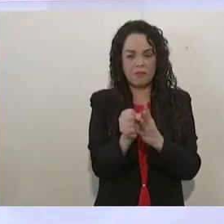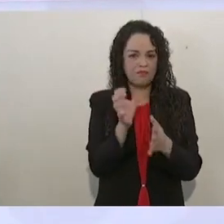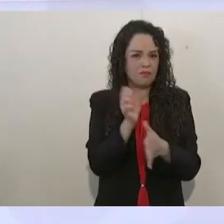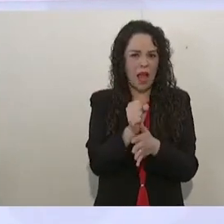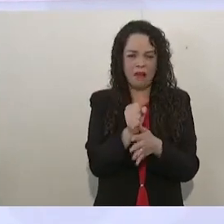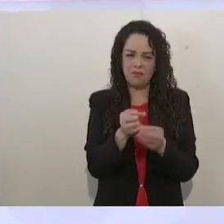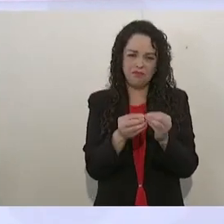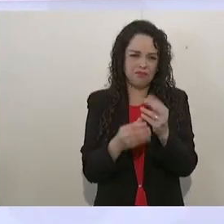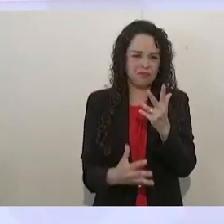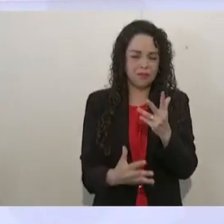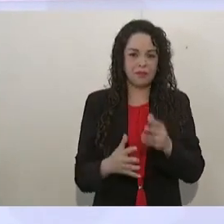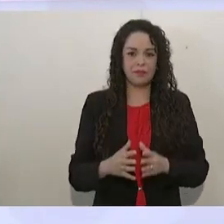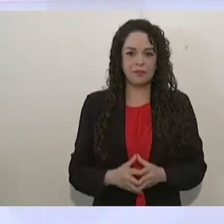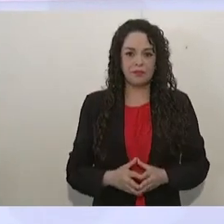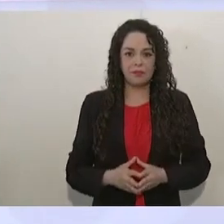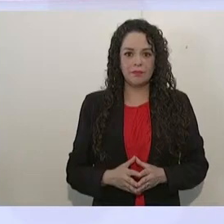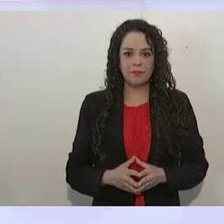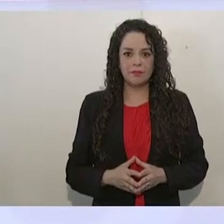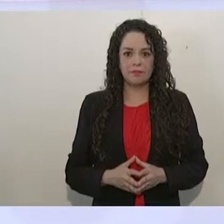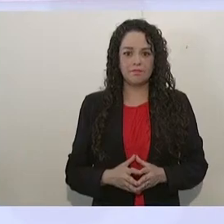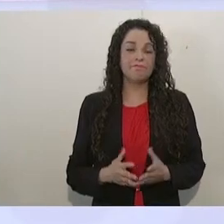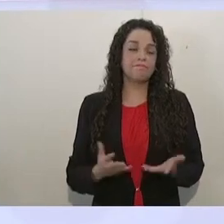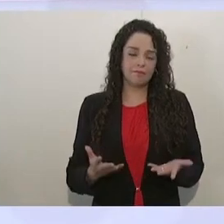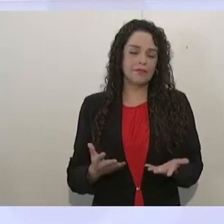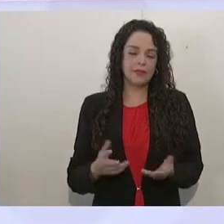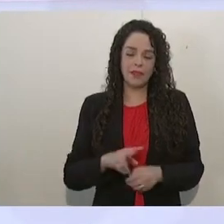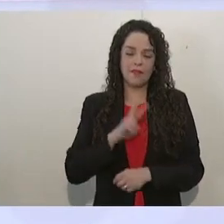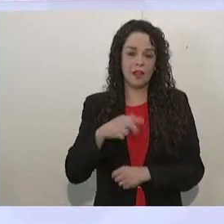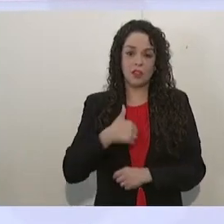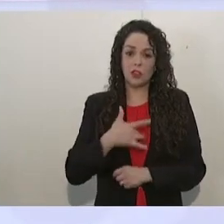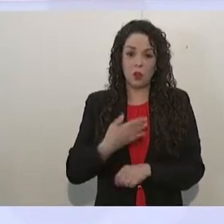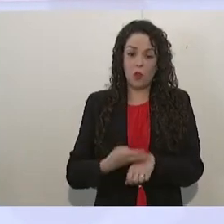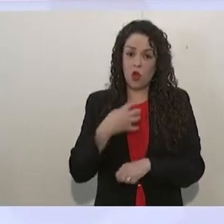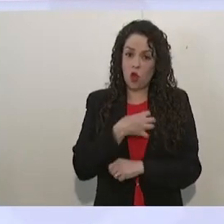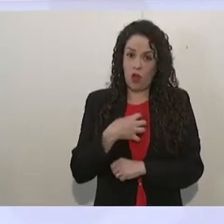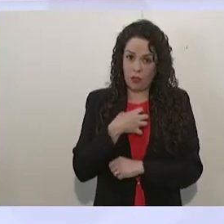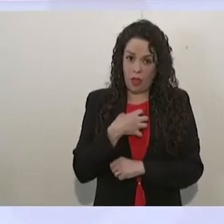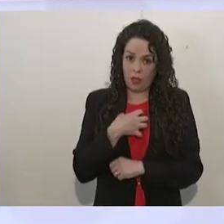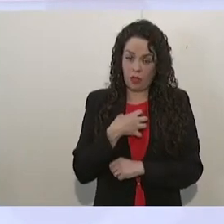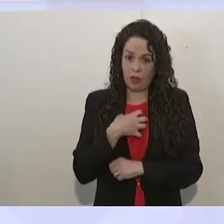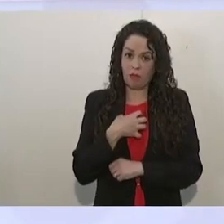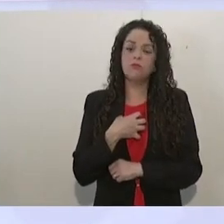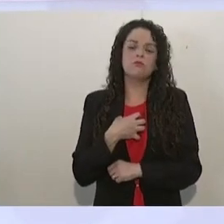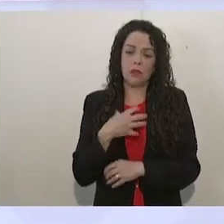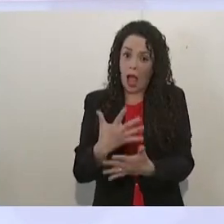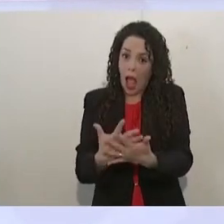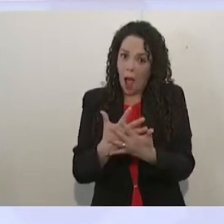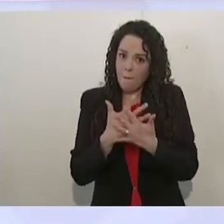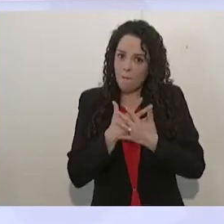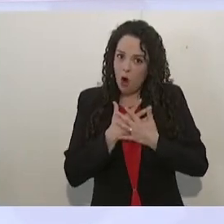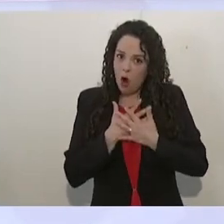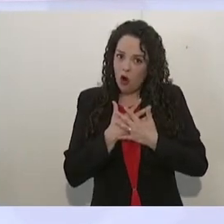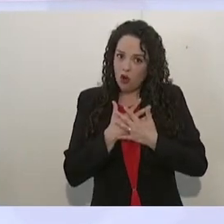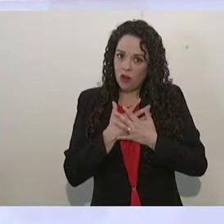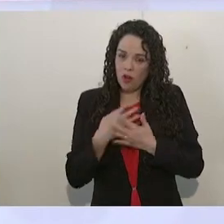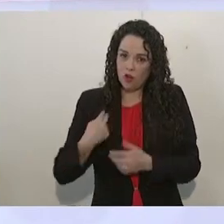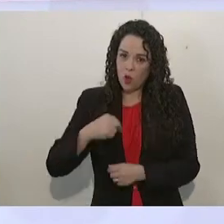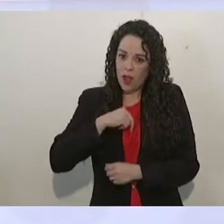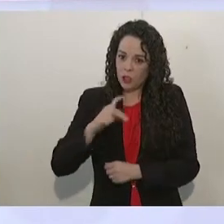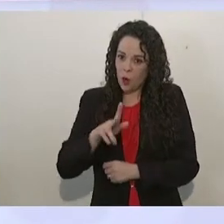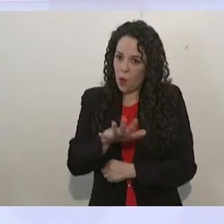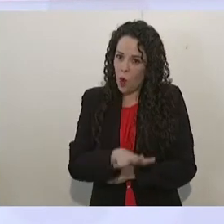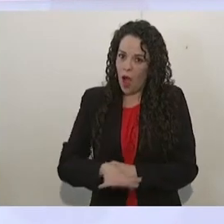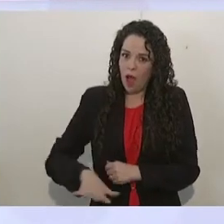aparte de todo el amor de nuestro pueblo para